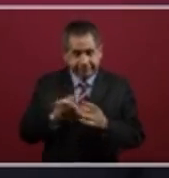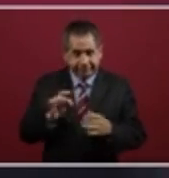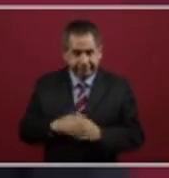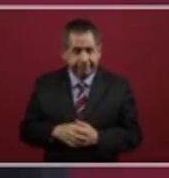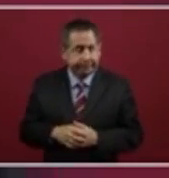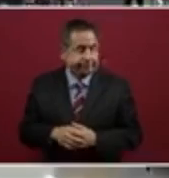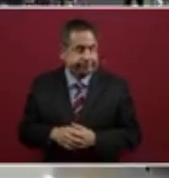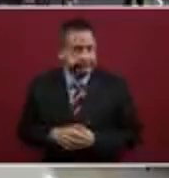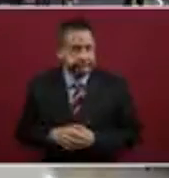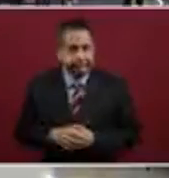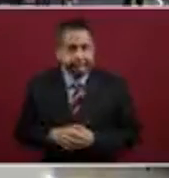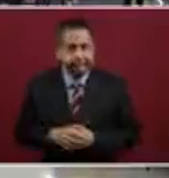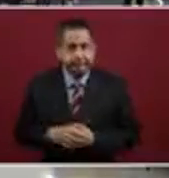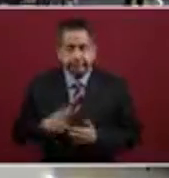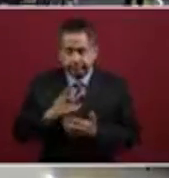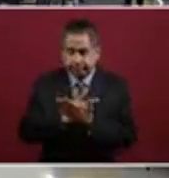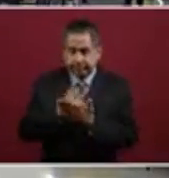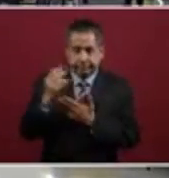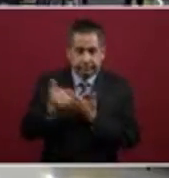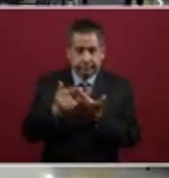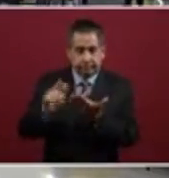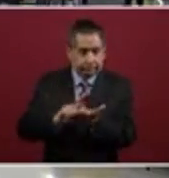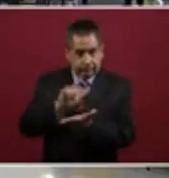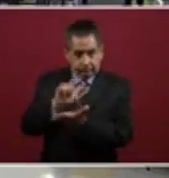hasta el proyecto de ley